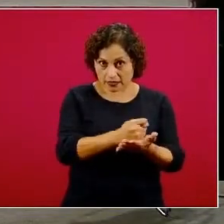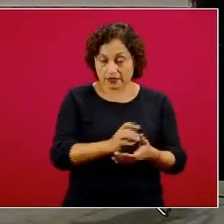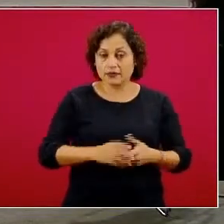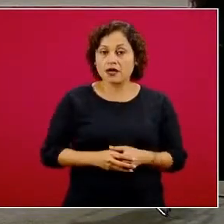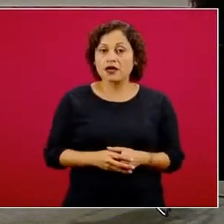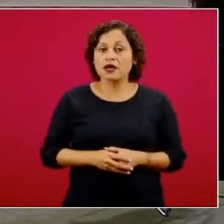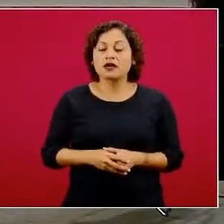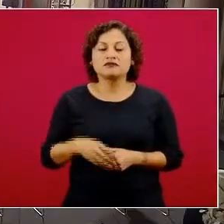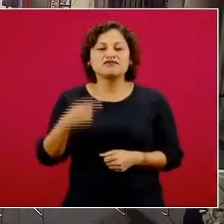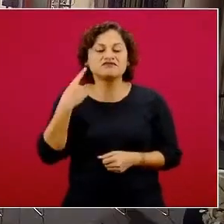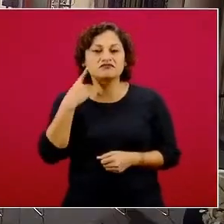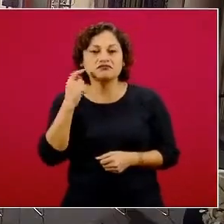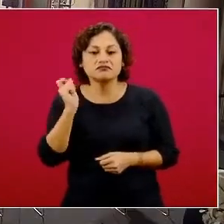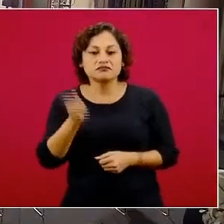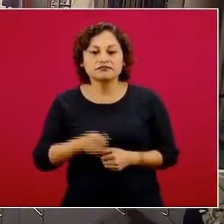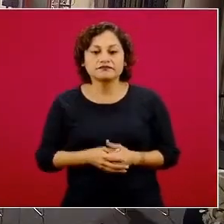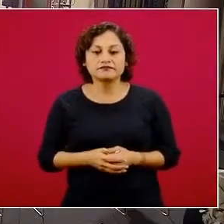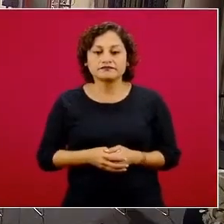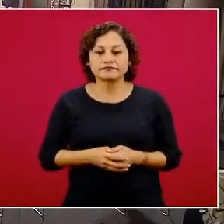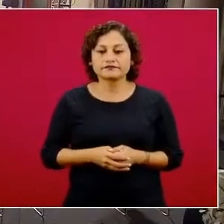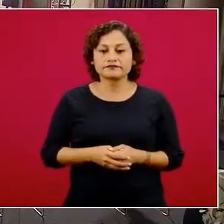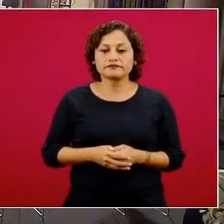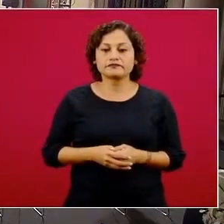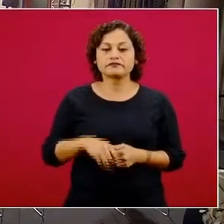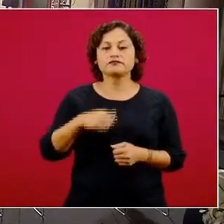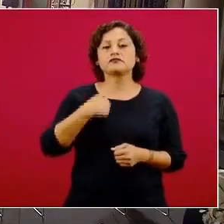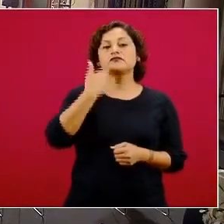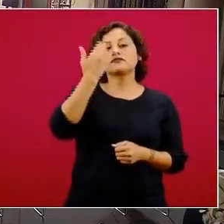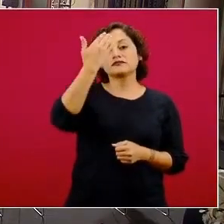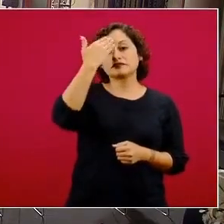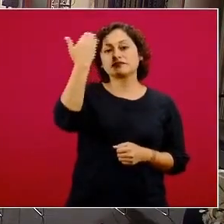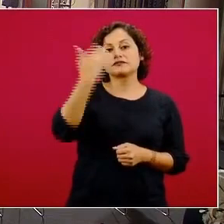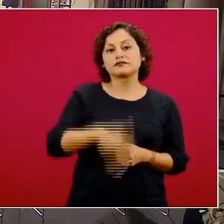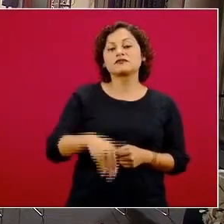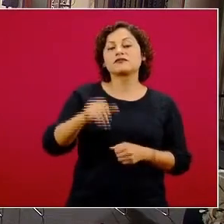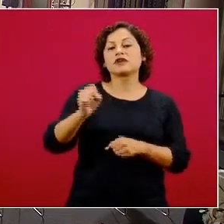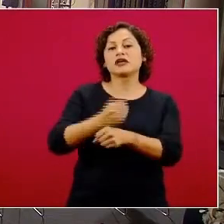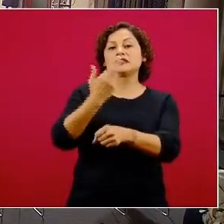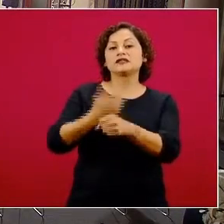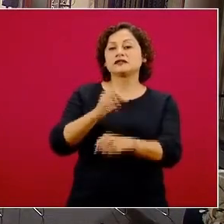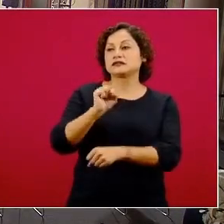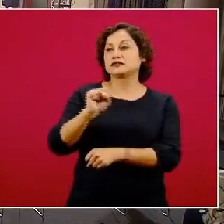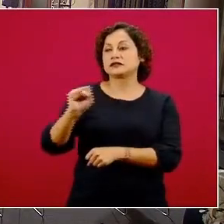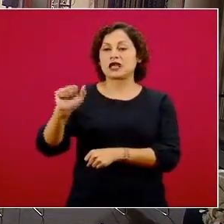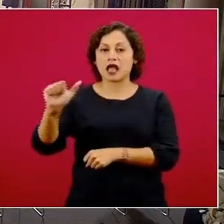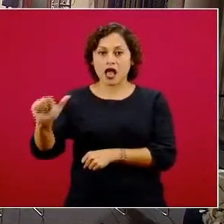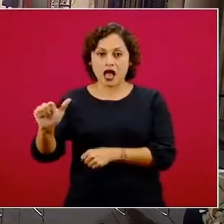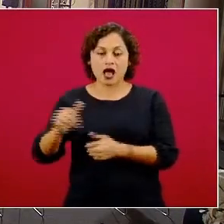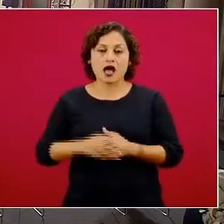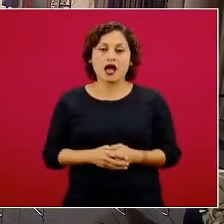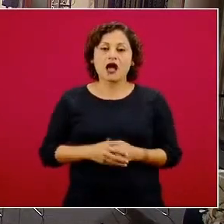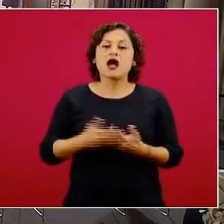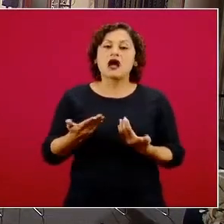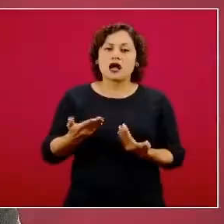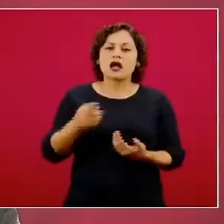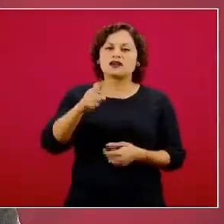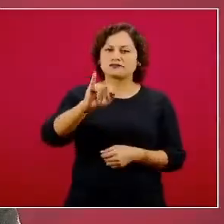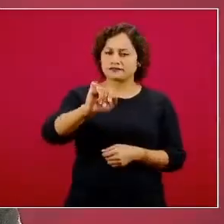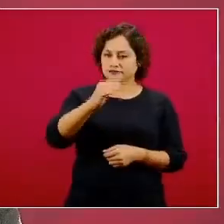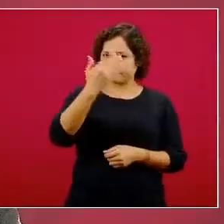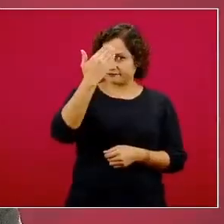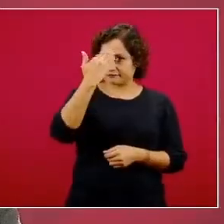¿Perdón? Hablaba del IMSS, quería saber sobre Secretaría de Salud también, por favor. Sí, a través del Sistema Nacional DIF, que